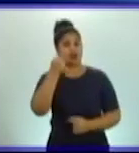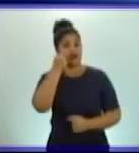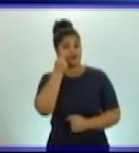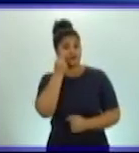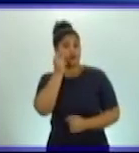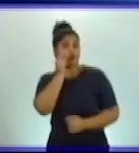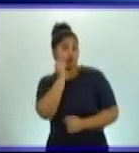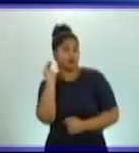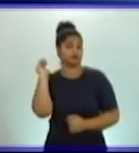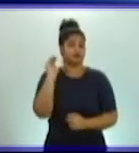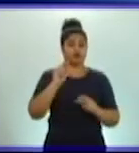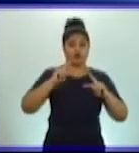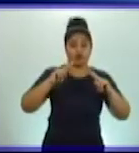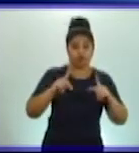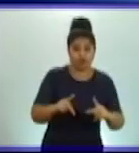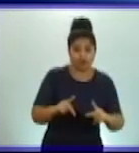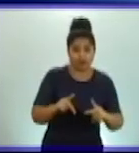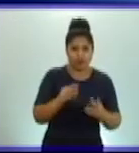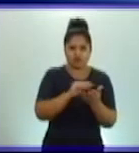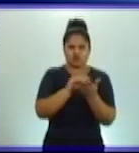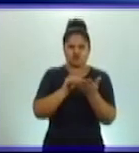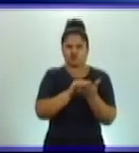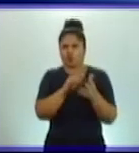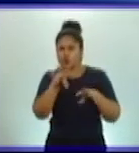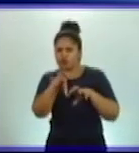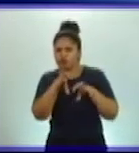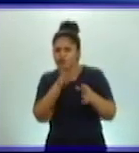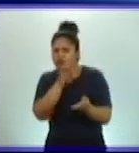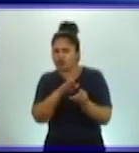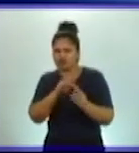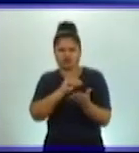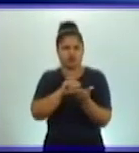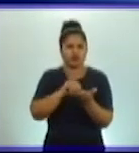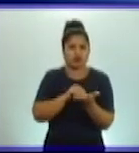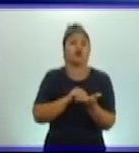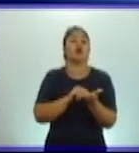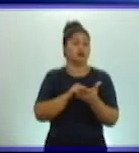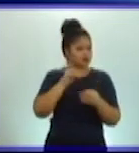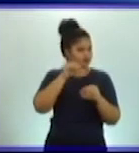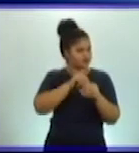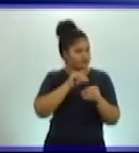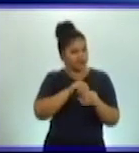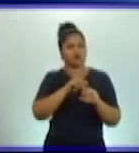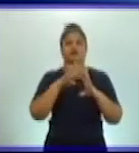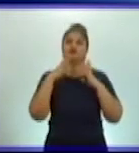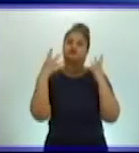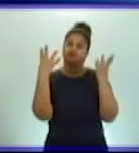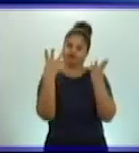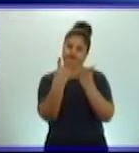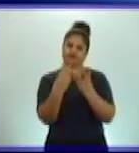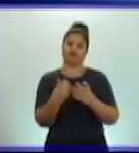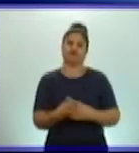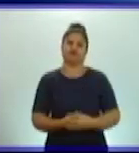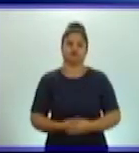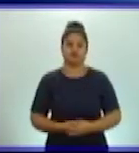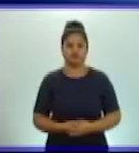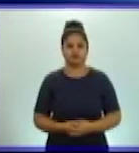y lo encuentra tal y como lo había dejado, jaula adentro,